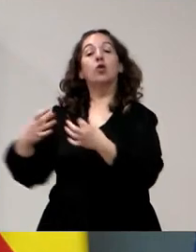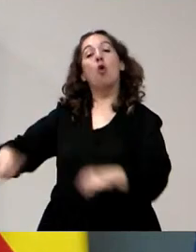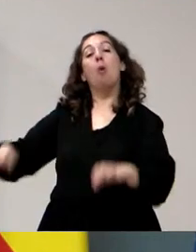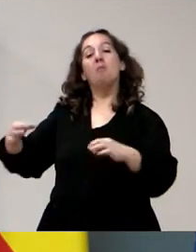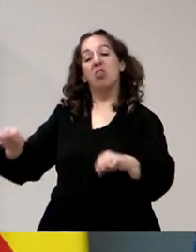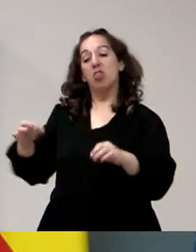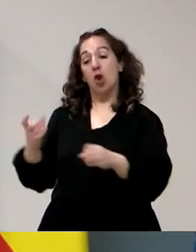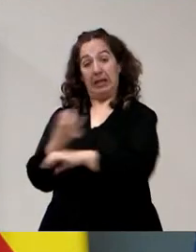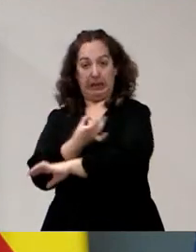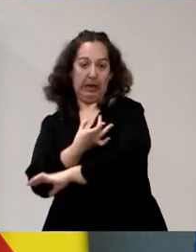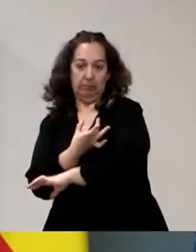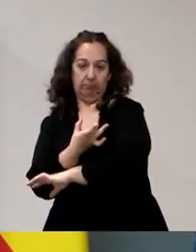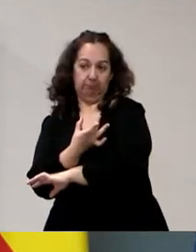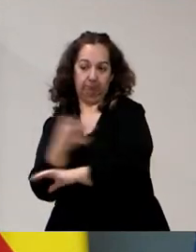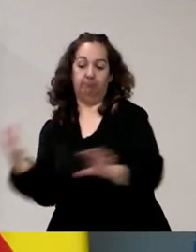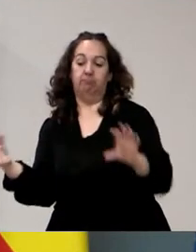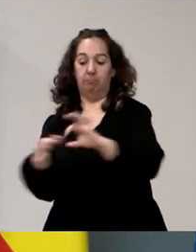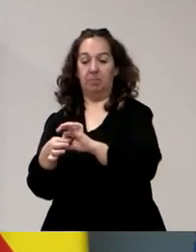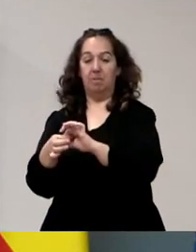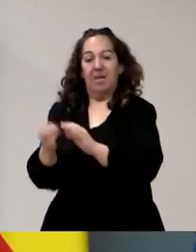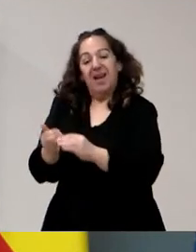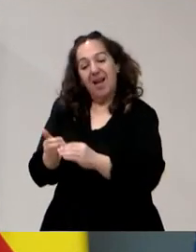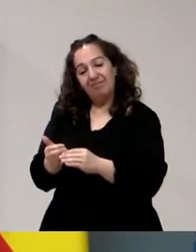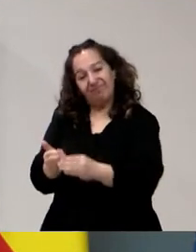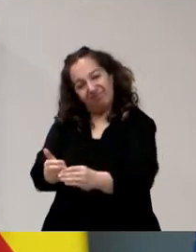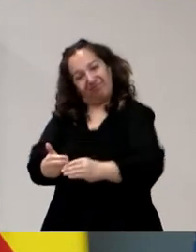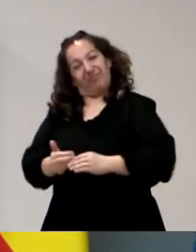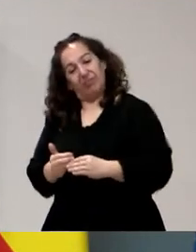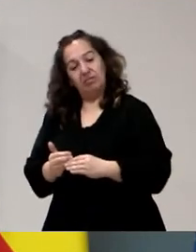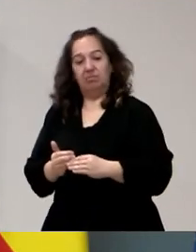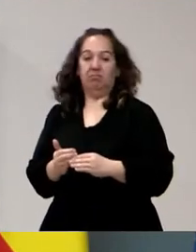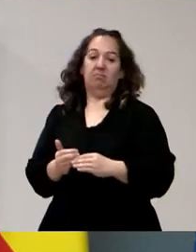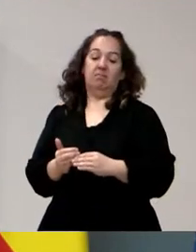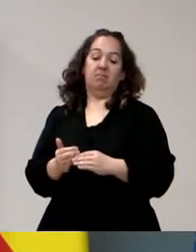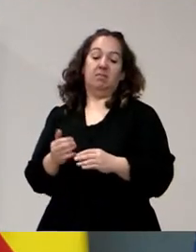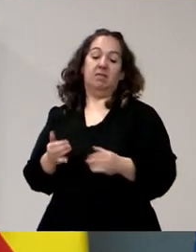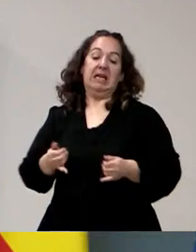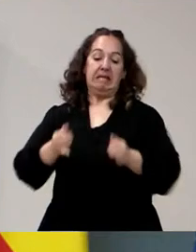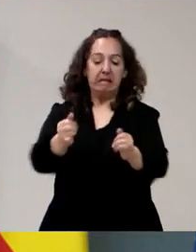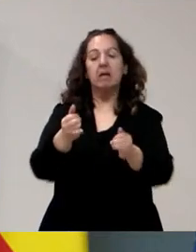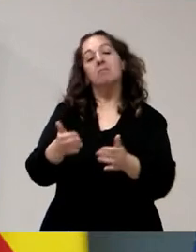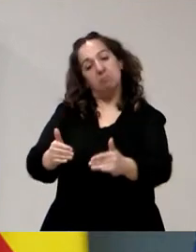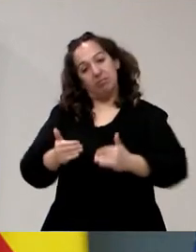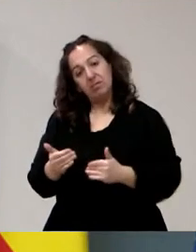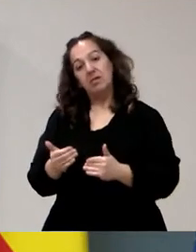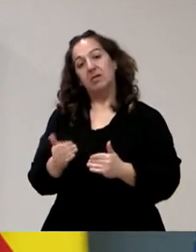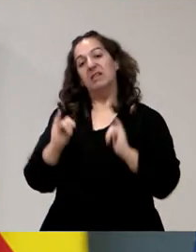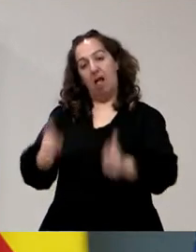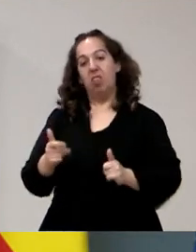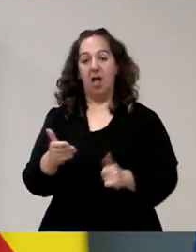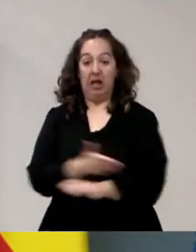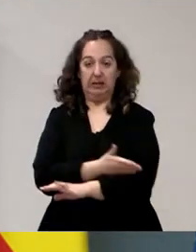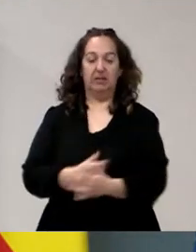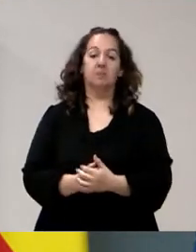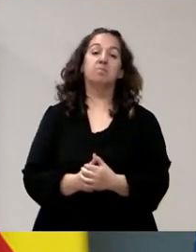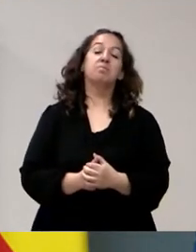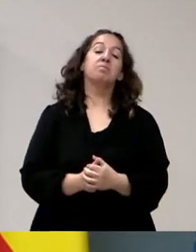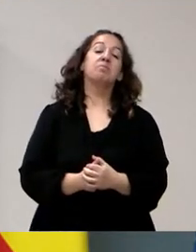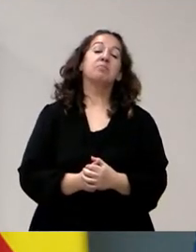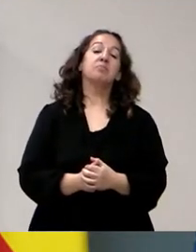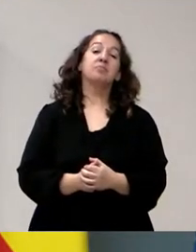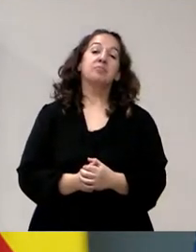para HM Bueno pues acortar eh de facto El ese trayecto eh con Santander con Reynosa